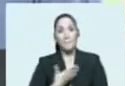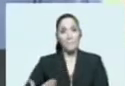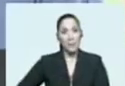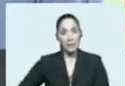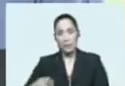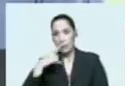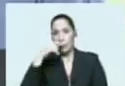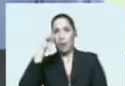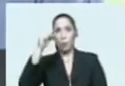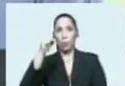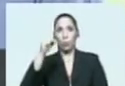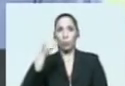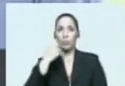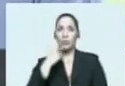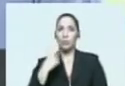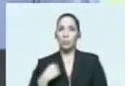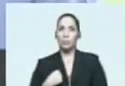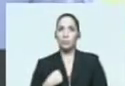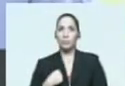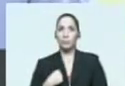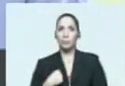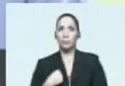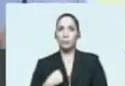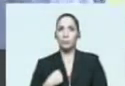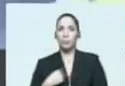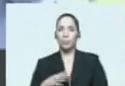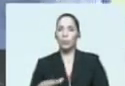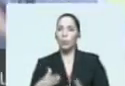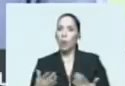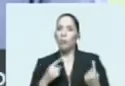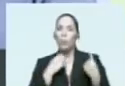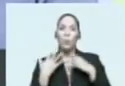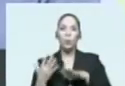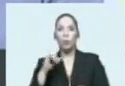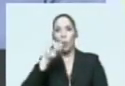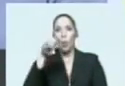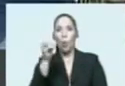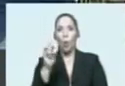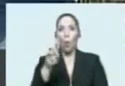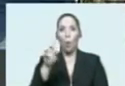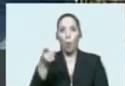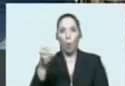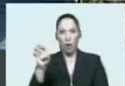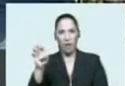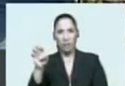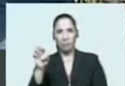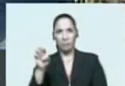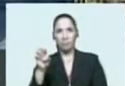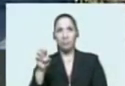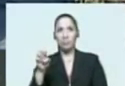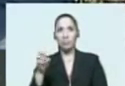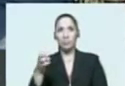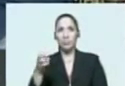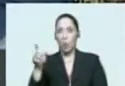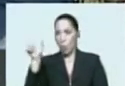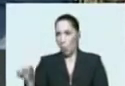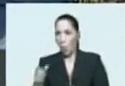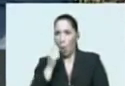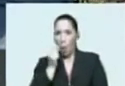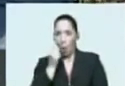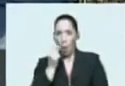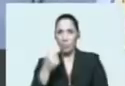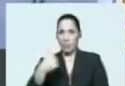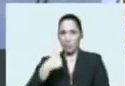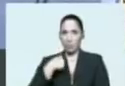dijo cuando murió jorge juan arias y yo durante toda la